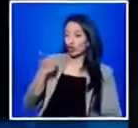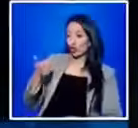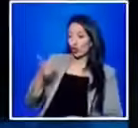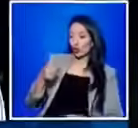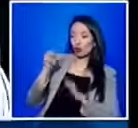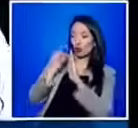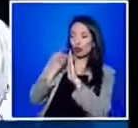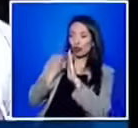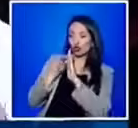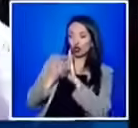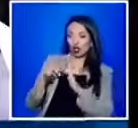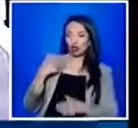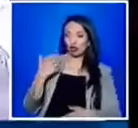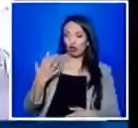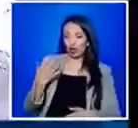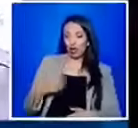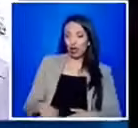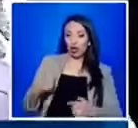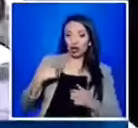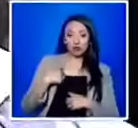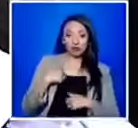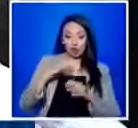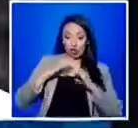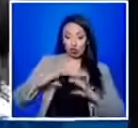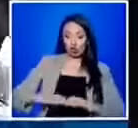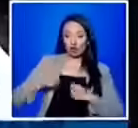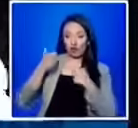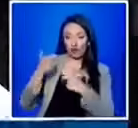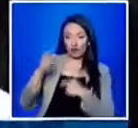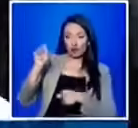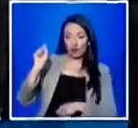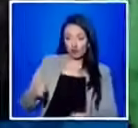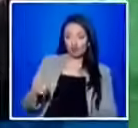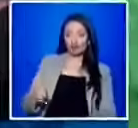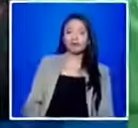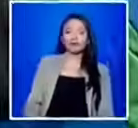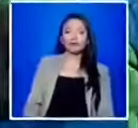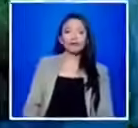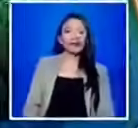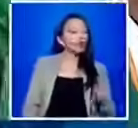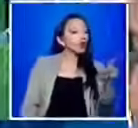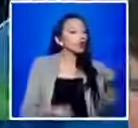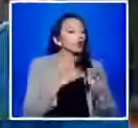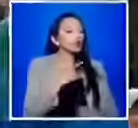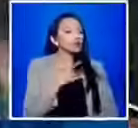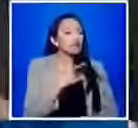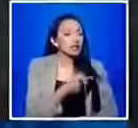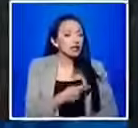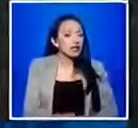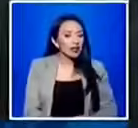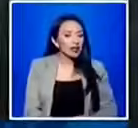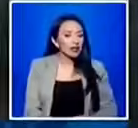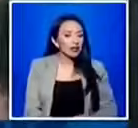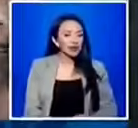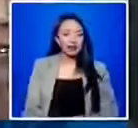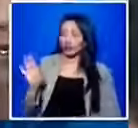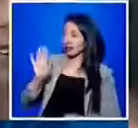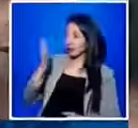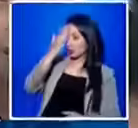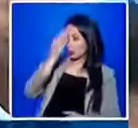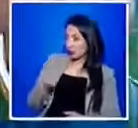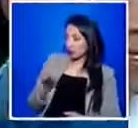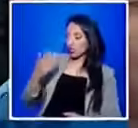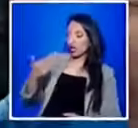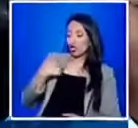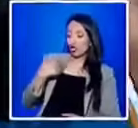buenas notas. Muy bien, y un buen comportamiento también. Sí. Compromiso, bien. ¿Cómo te sientes? Buenos días. Buenos días, me siento